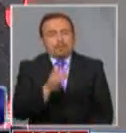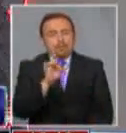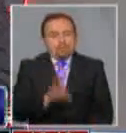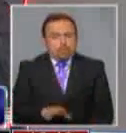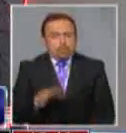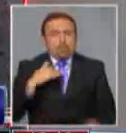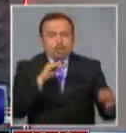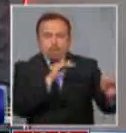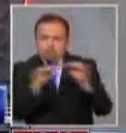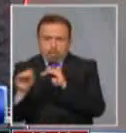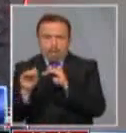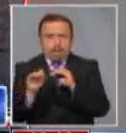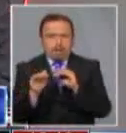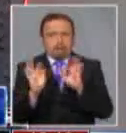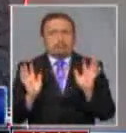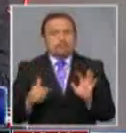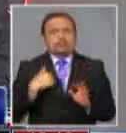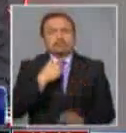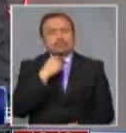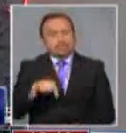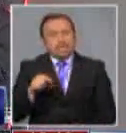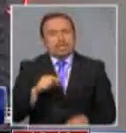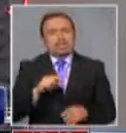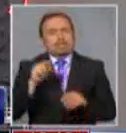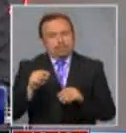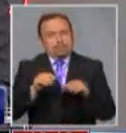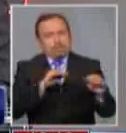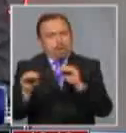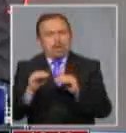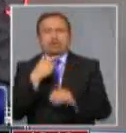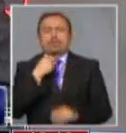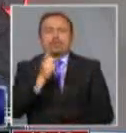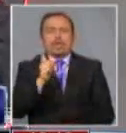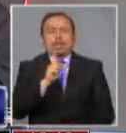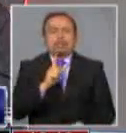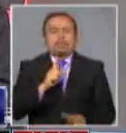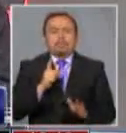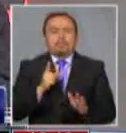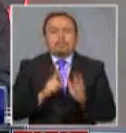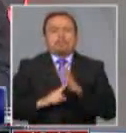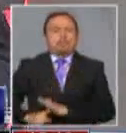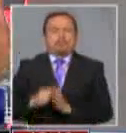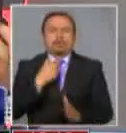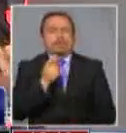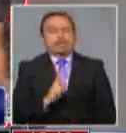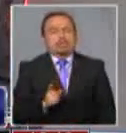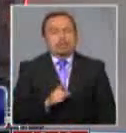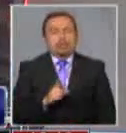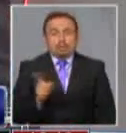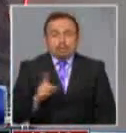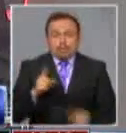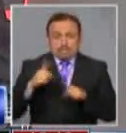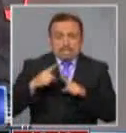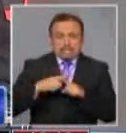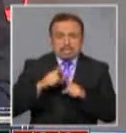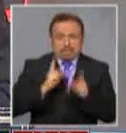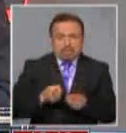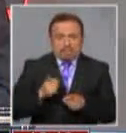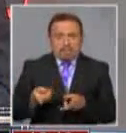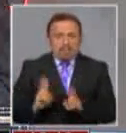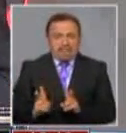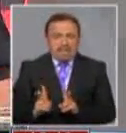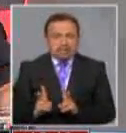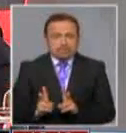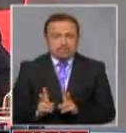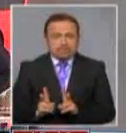en igualdad de condiciones Yo quiero desigualdad y no quiero eh discriminación Entonces los taxis también tendrían esa misma